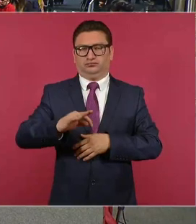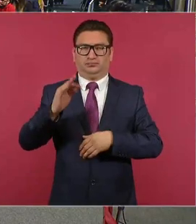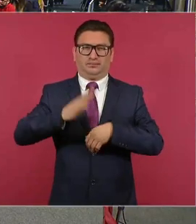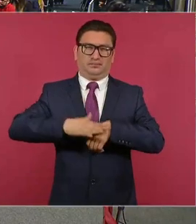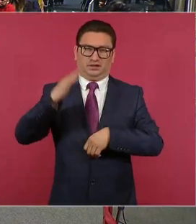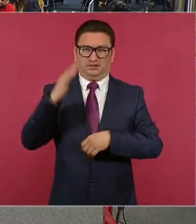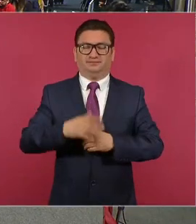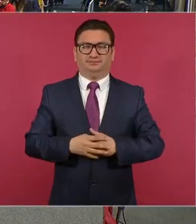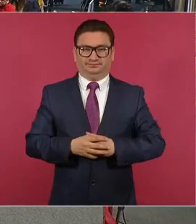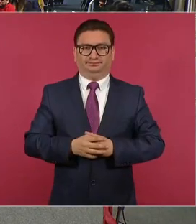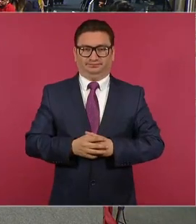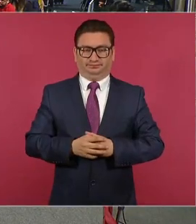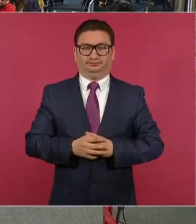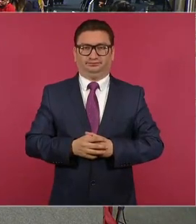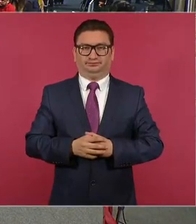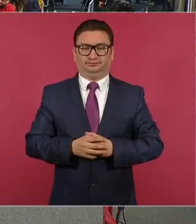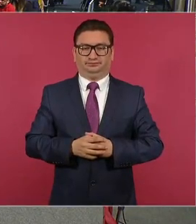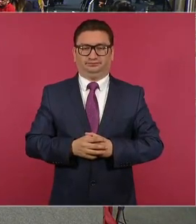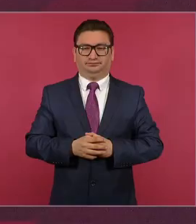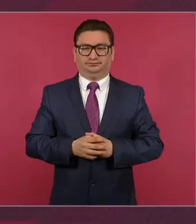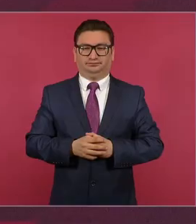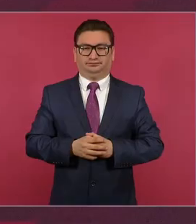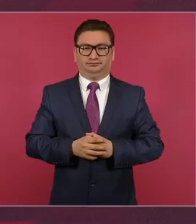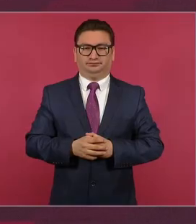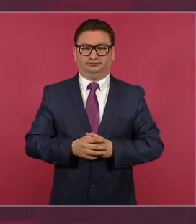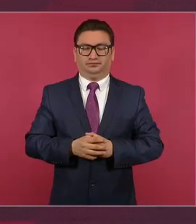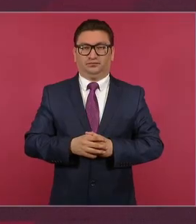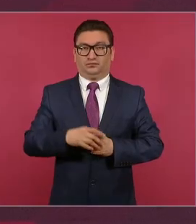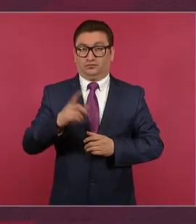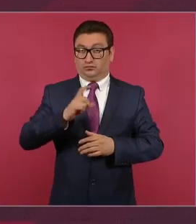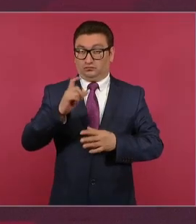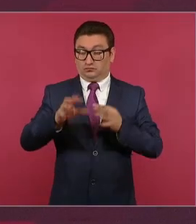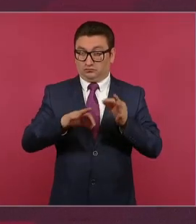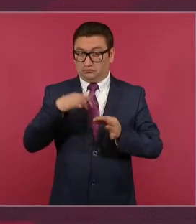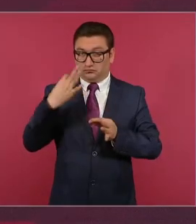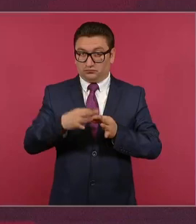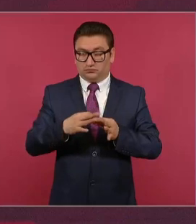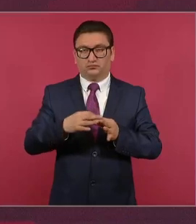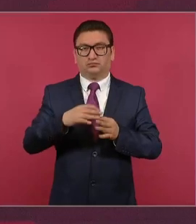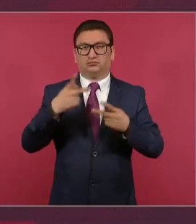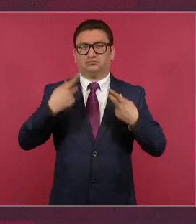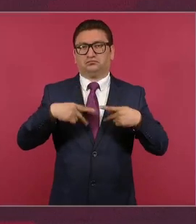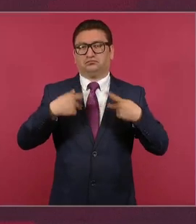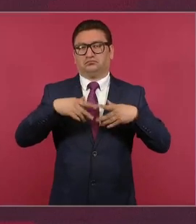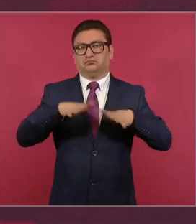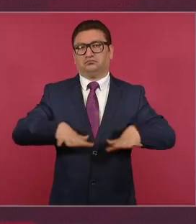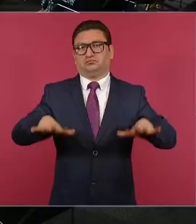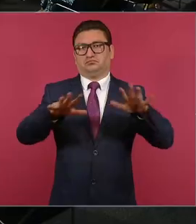94% de la población cuando terminemos. O sea,